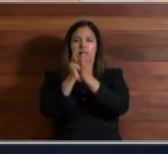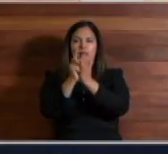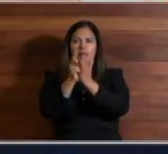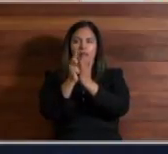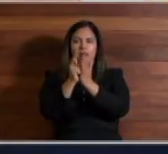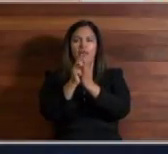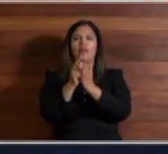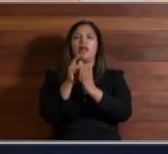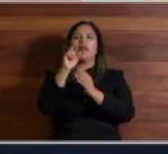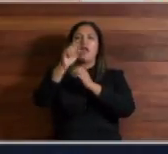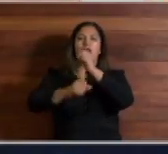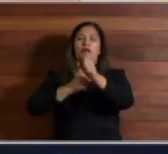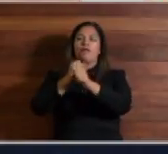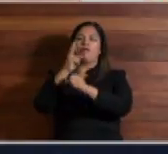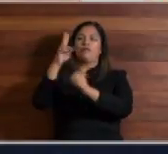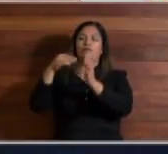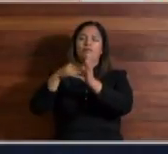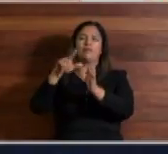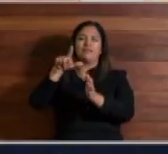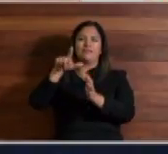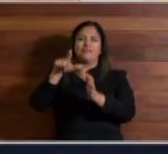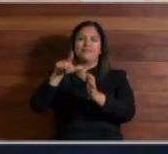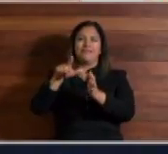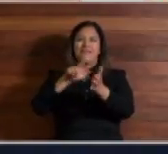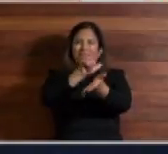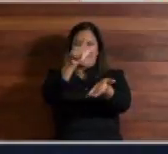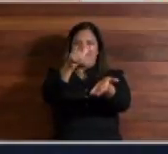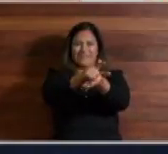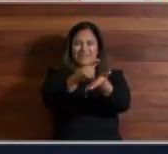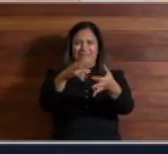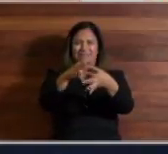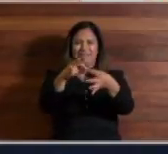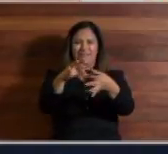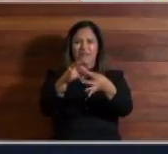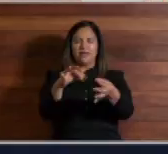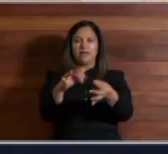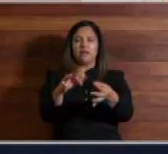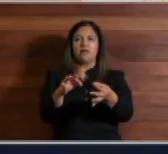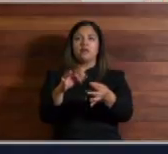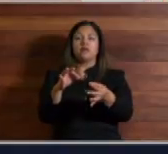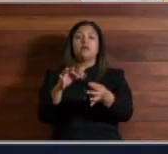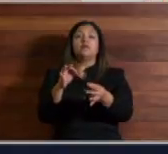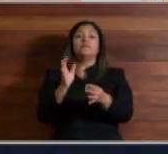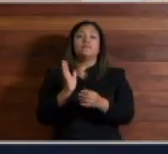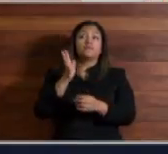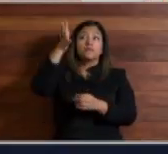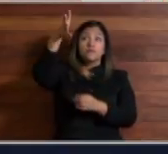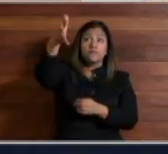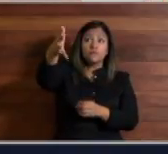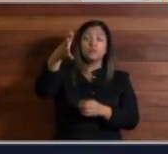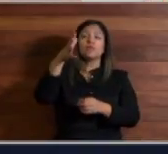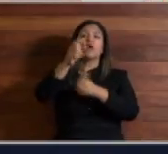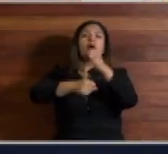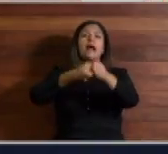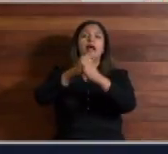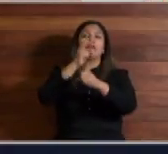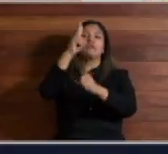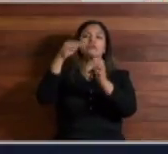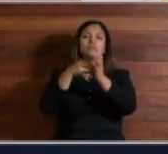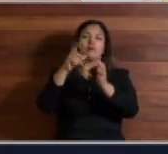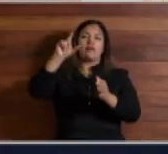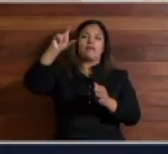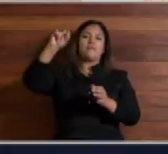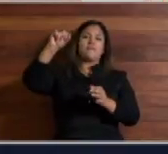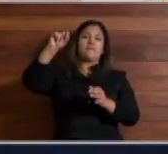PEF 2017, que tiene un tema fundamental que ha pasado desapercibido, establece la inercia y pronóstico al 2020.